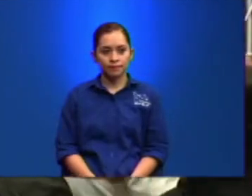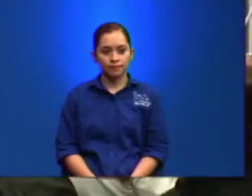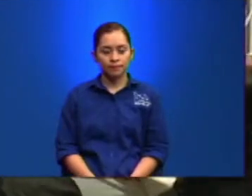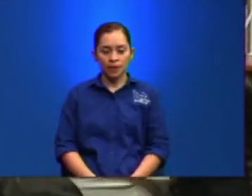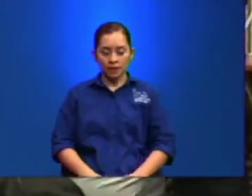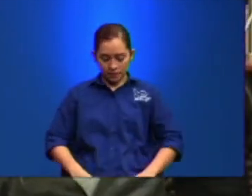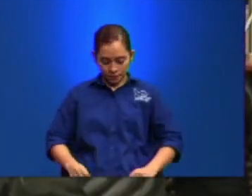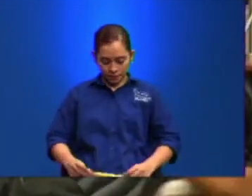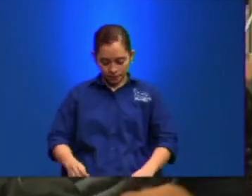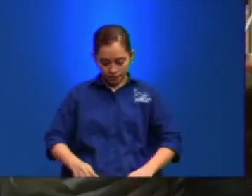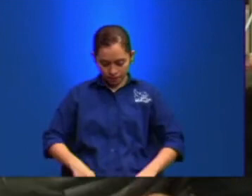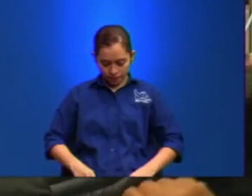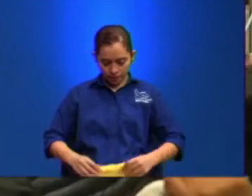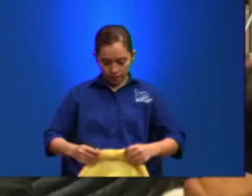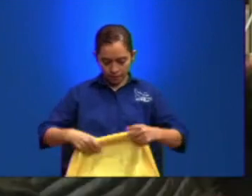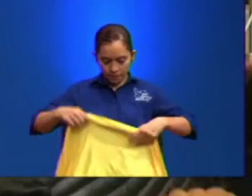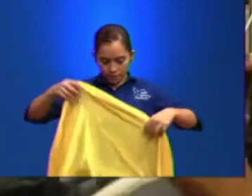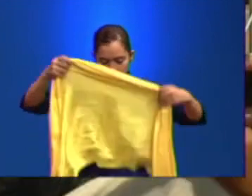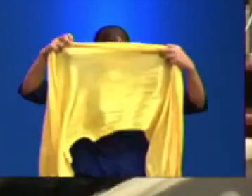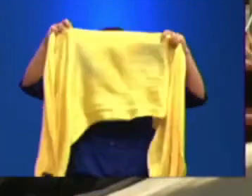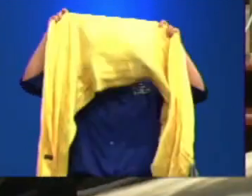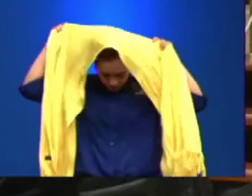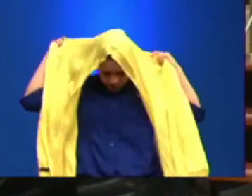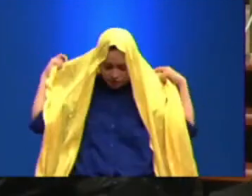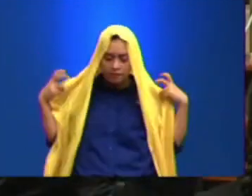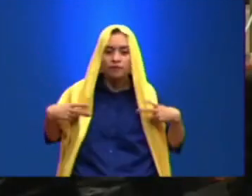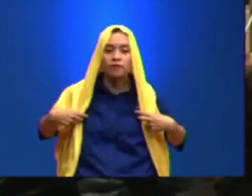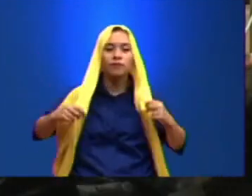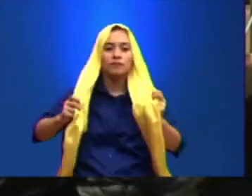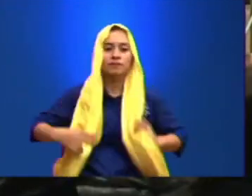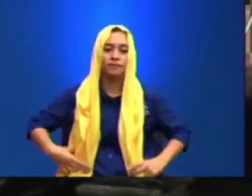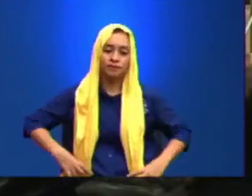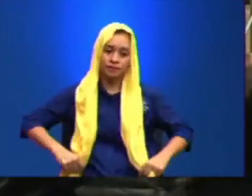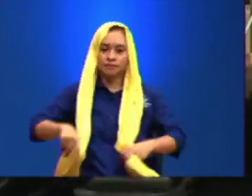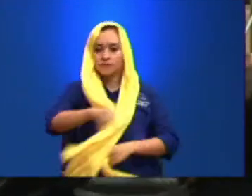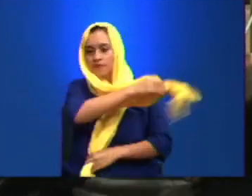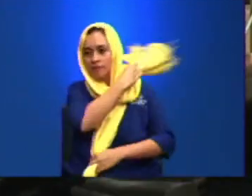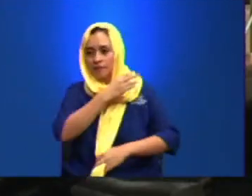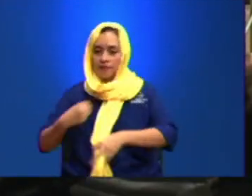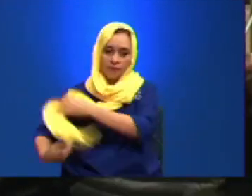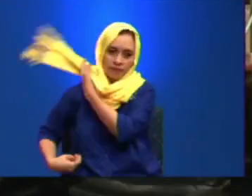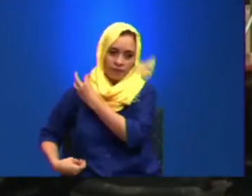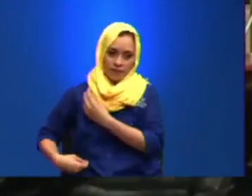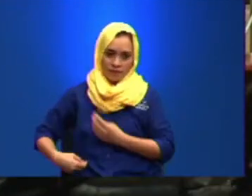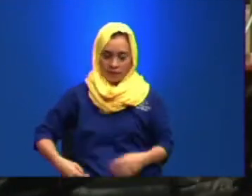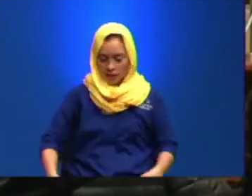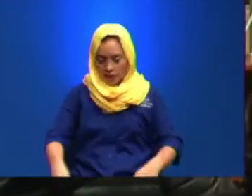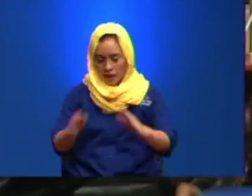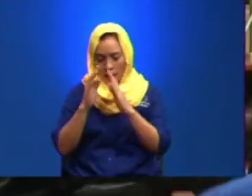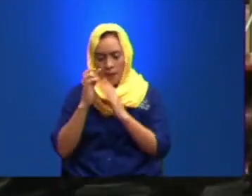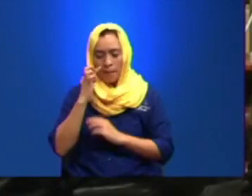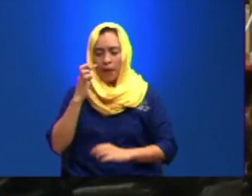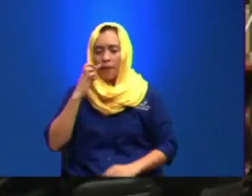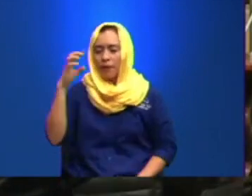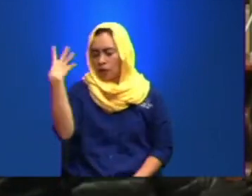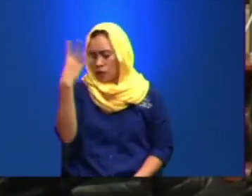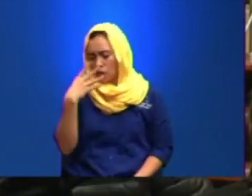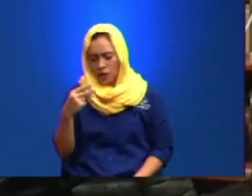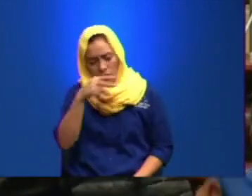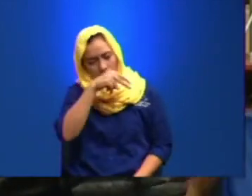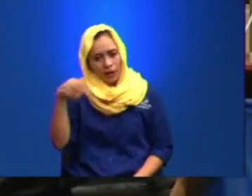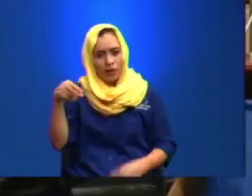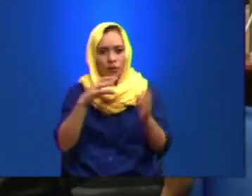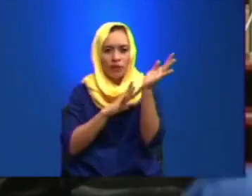padre en el nombre de jesús nos presentamos delante de ti hoy señor sabiendo que todos y cada uno de